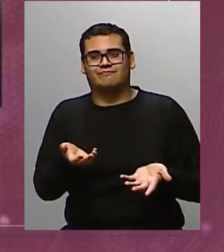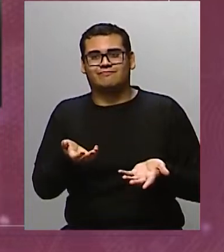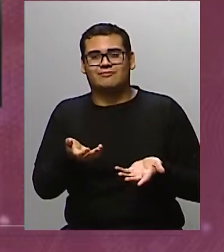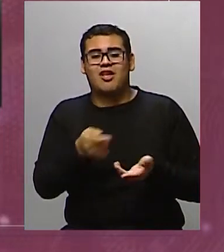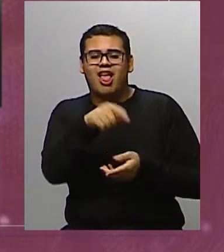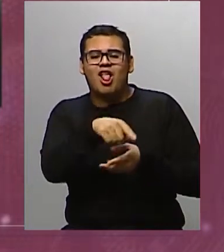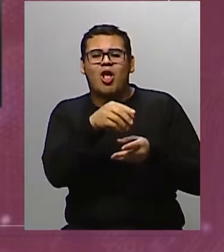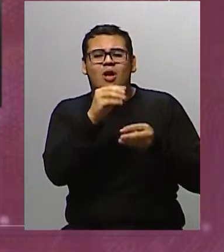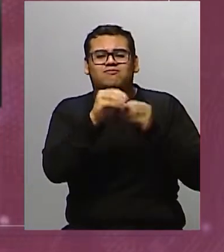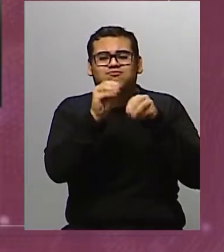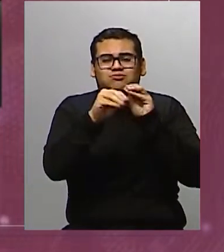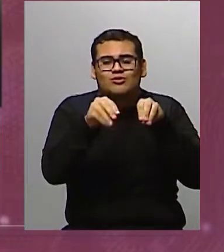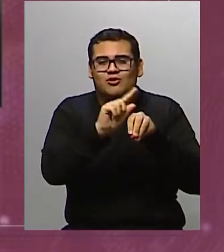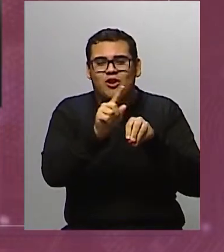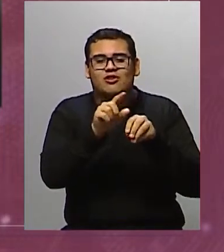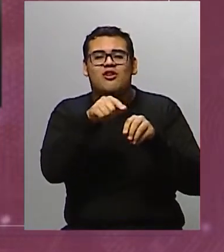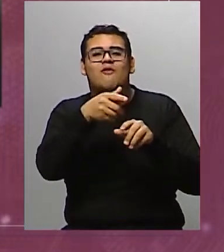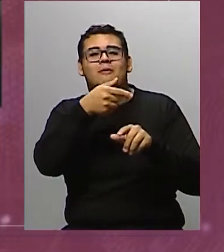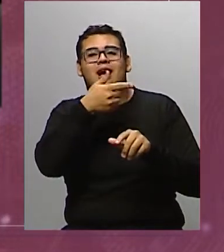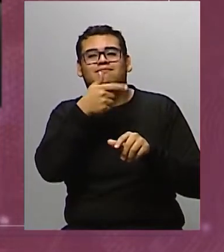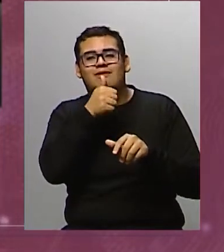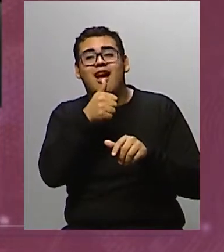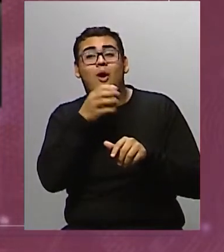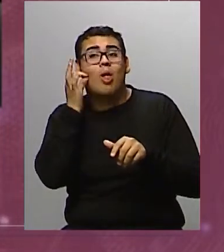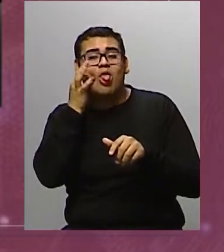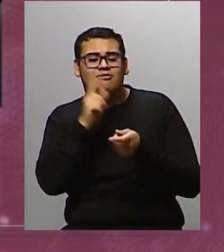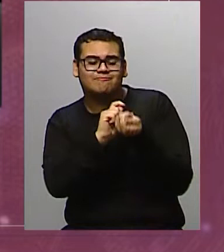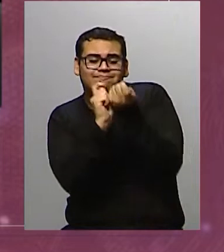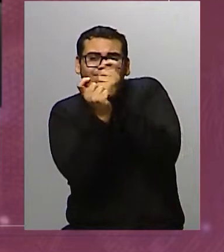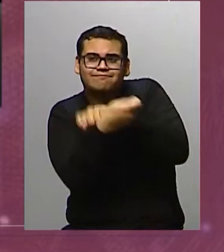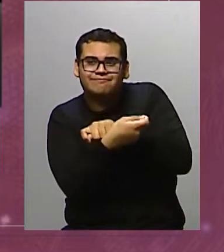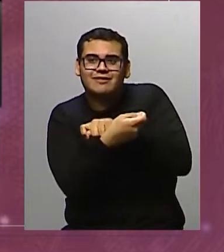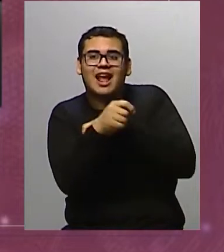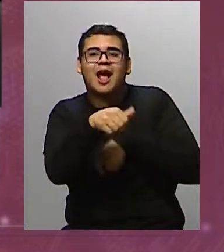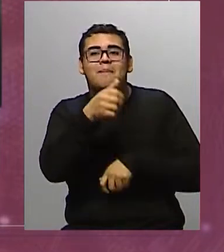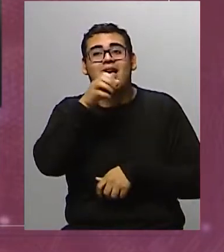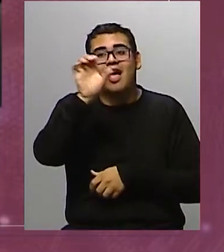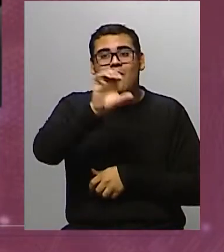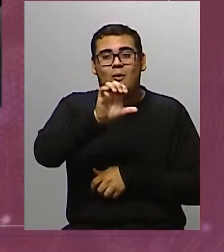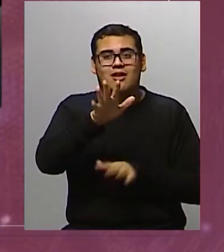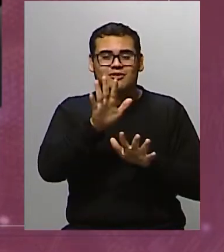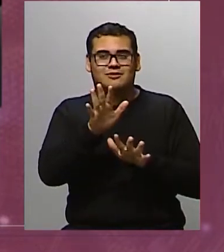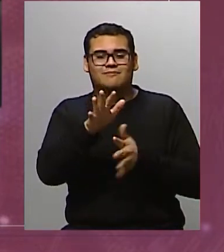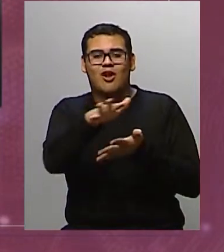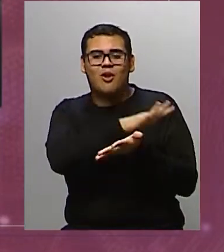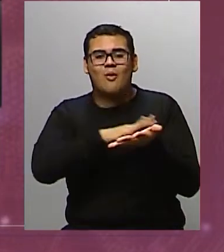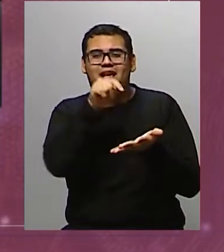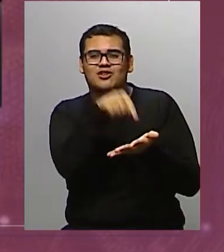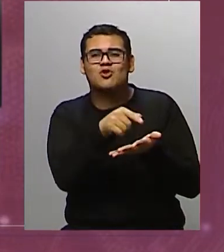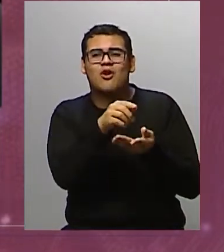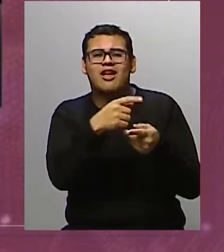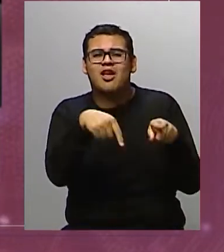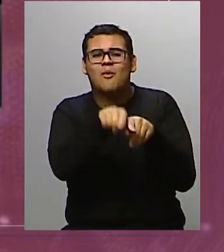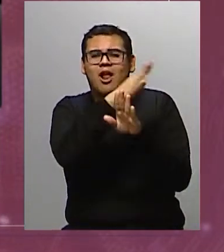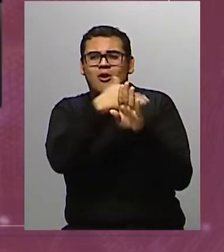dulce, que después la transforma en salitre. Entonces, ¿qué pasaba? Y el salar no es un humedal, por definición. Entonces ahí